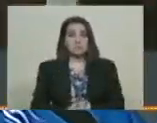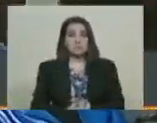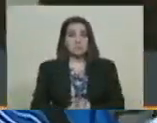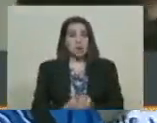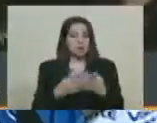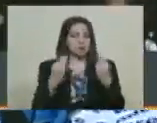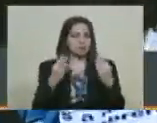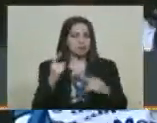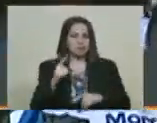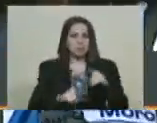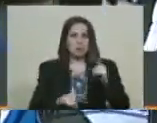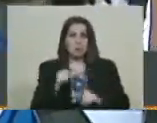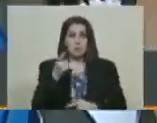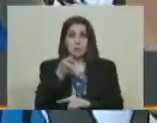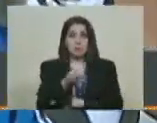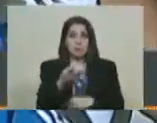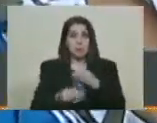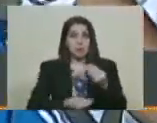Muchas cosas que debemos hacer.